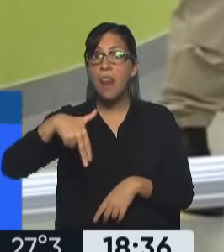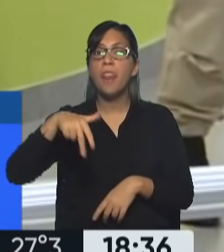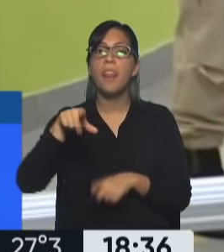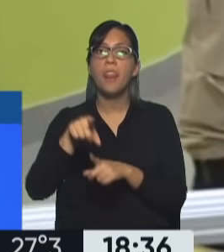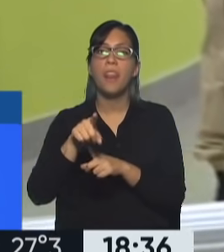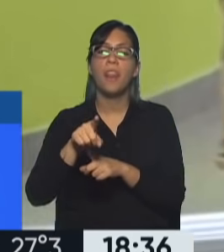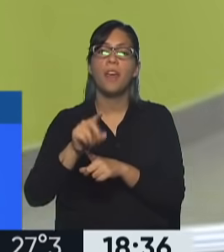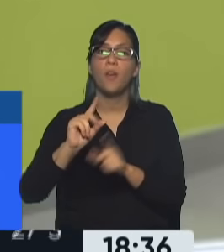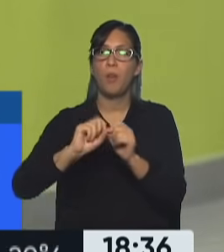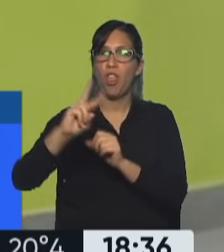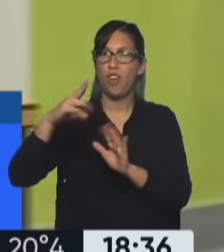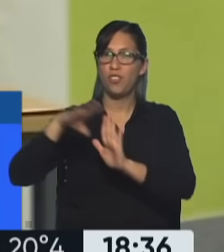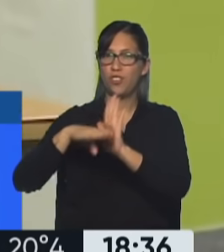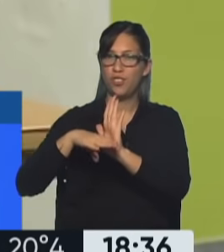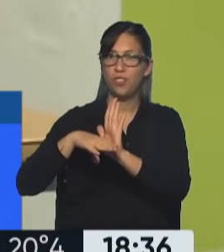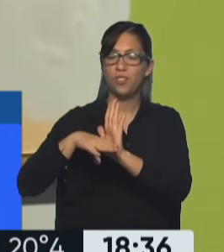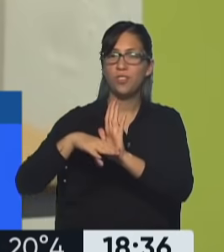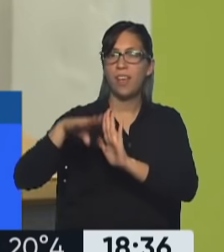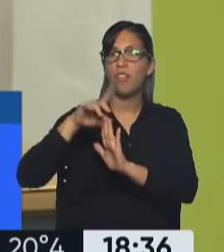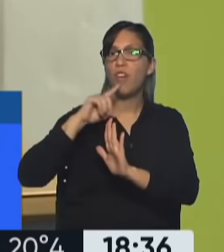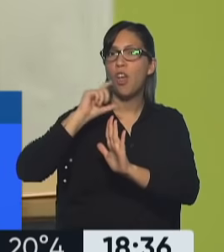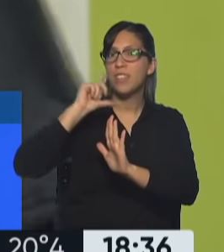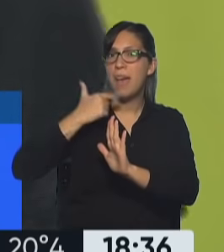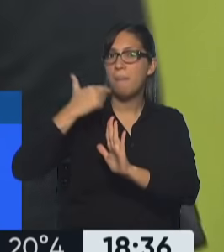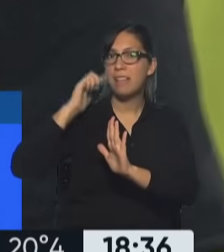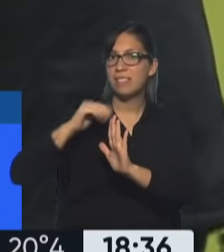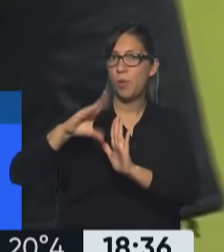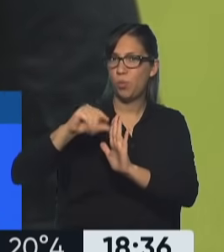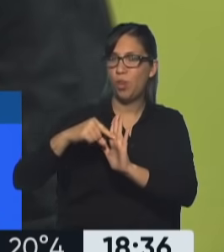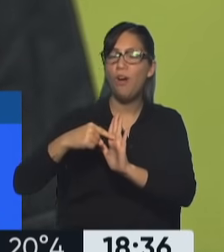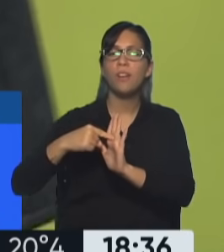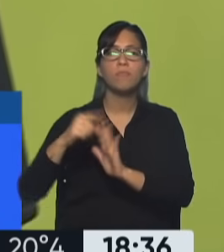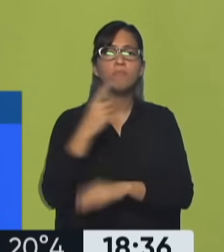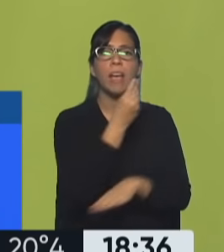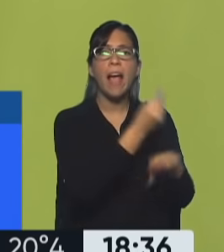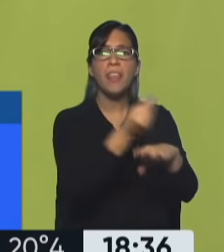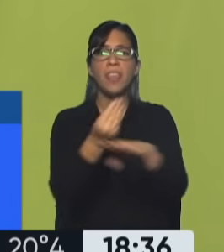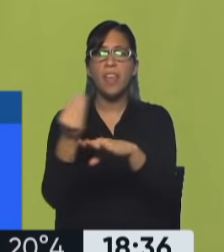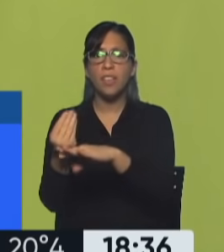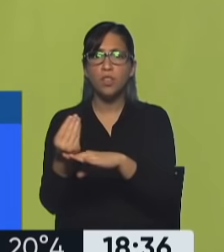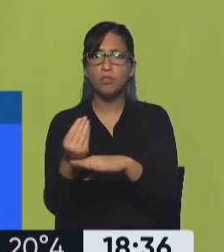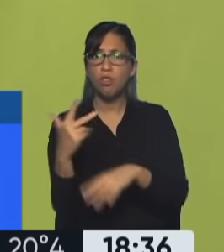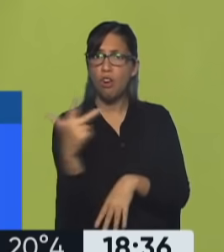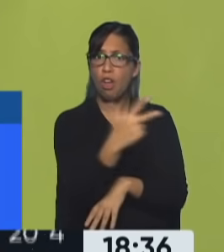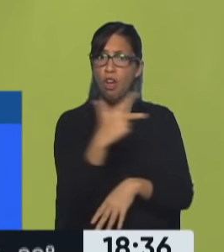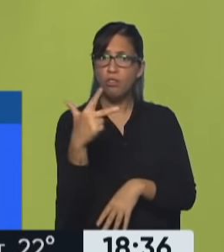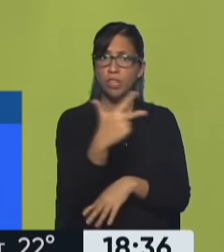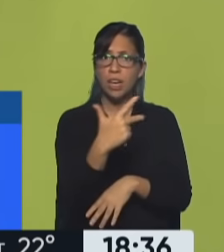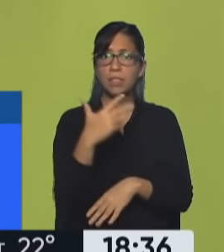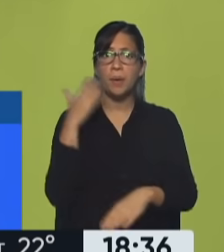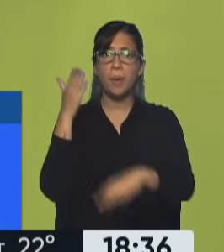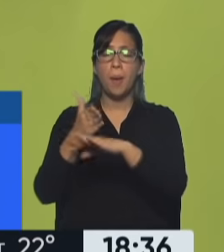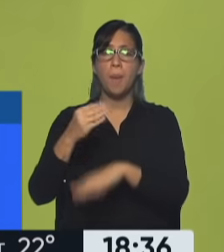Todos, por debajo de Victoria Tolosa Paz. Son candidatos o candidatas que, si bien se presentan en la provincia de Buenos